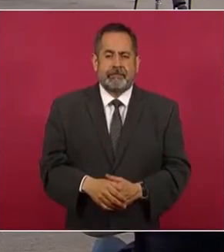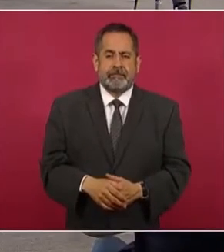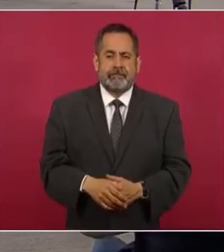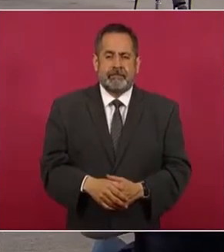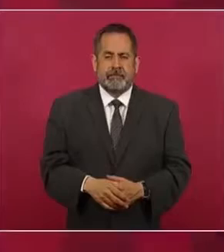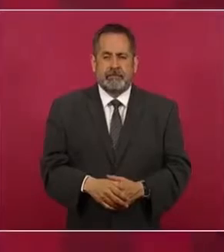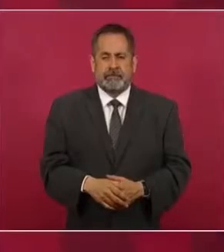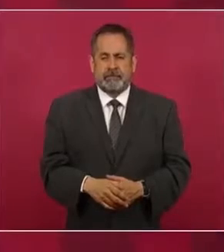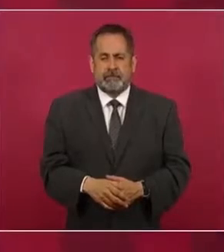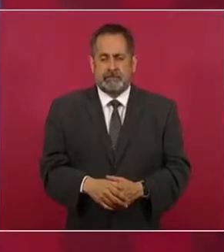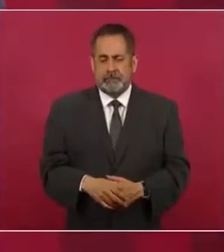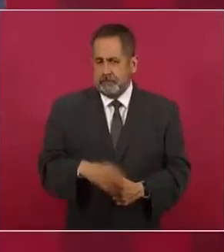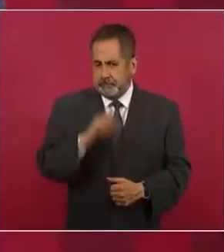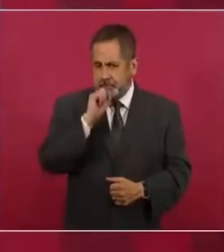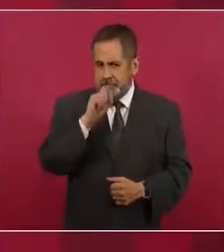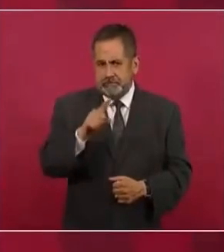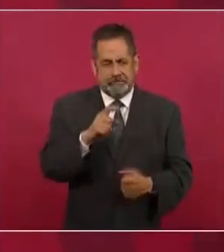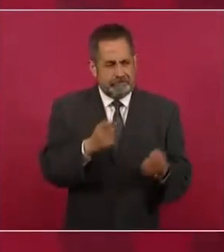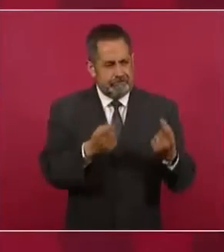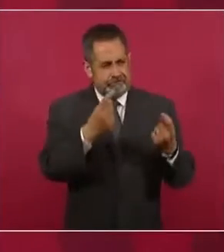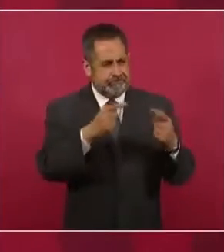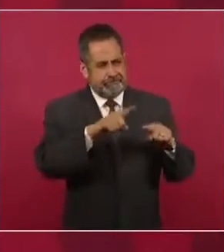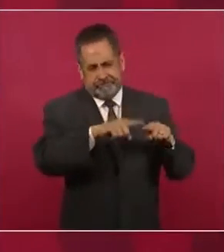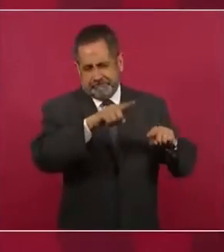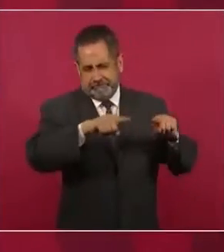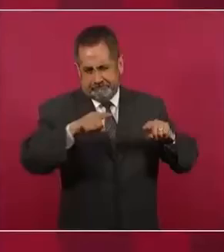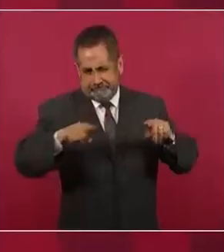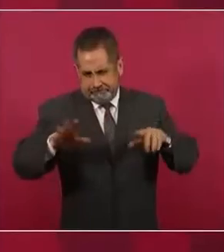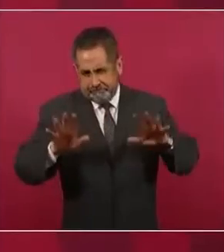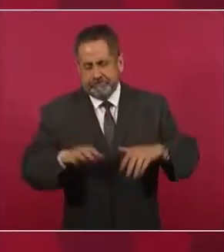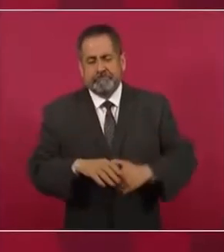Y desde luego hay niveles.